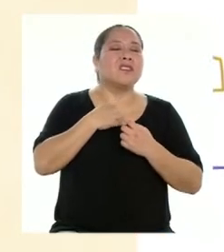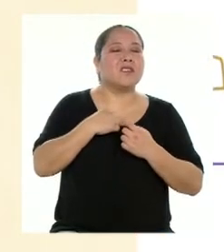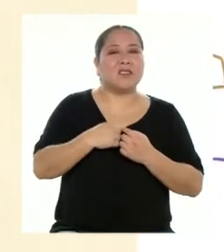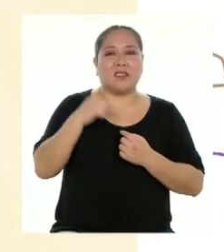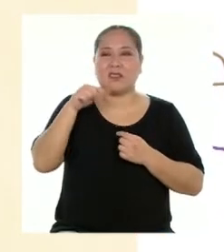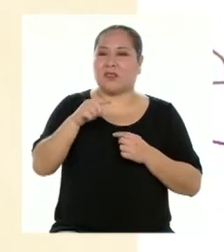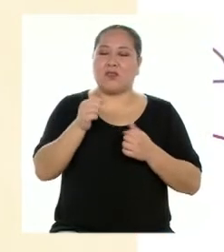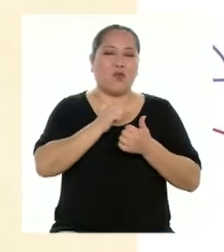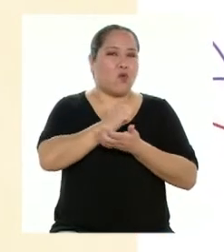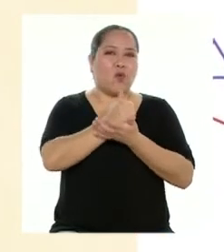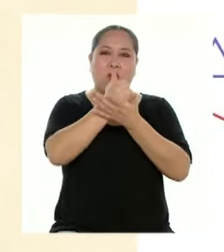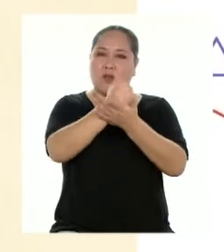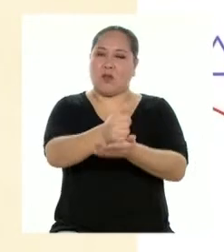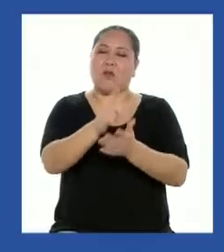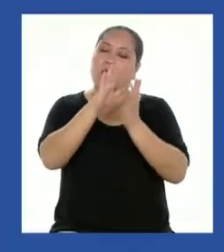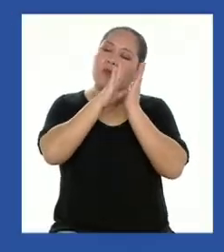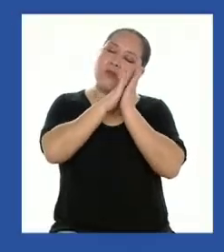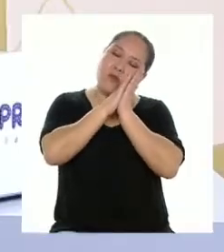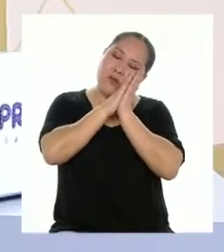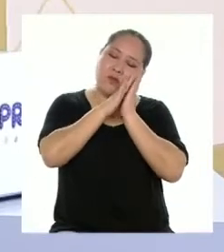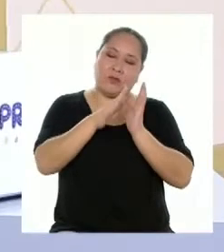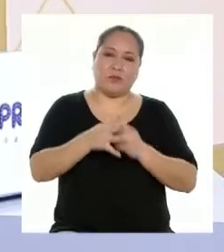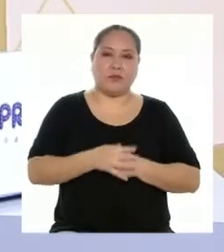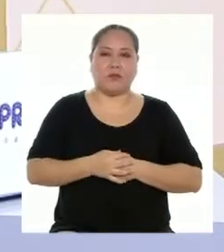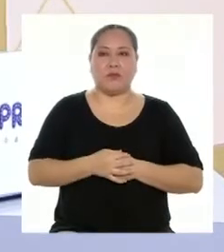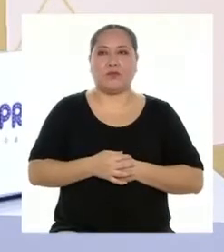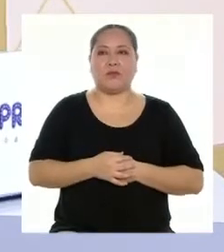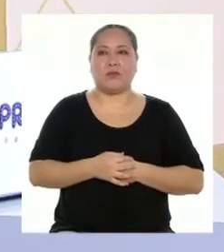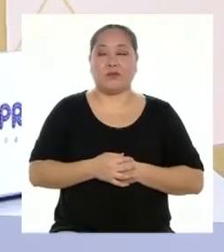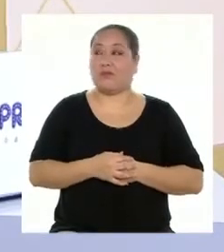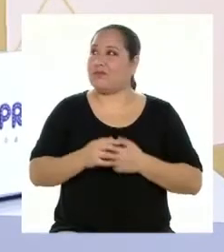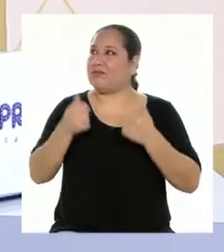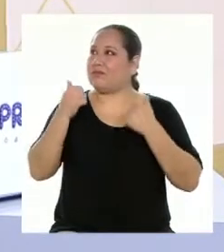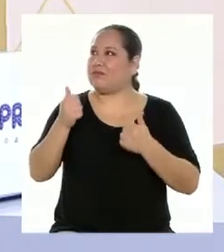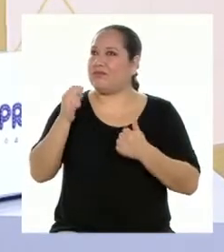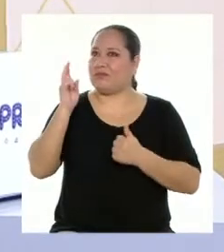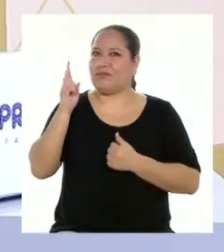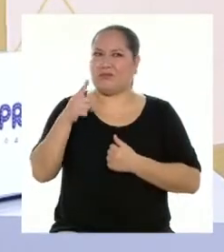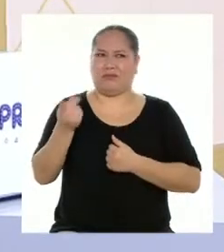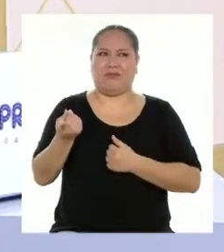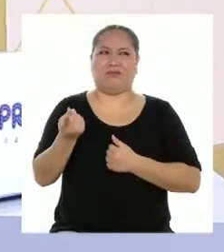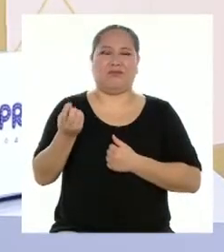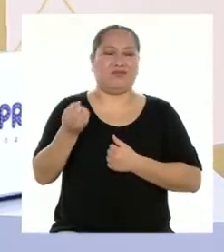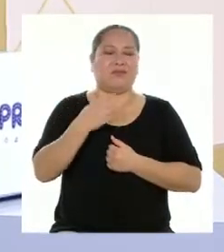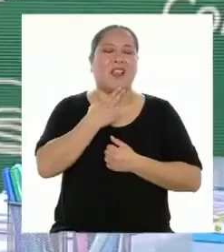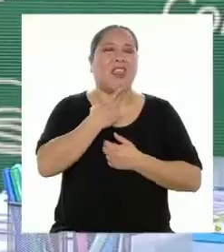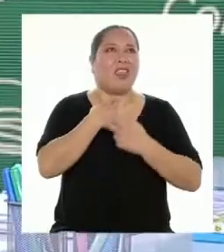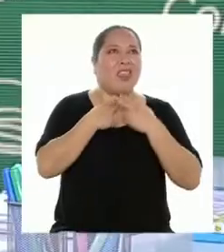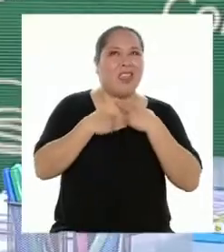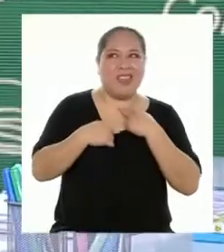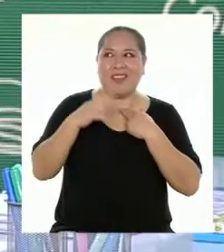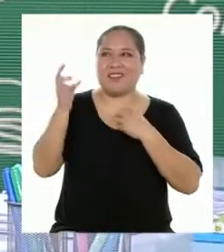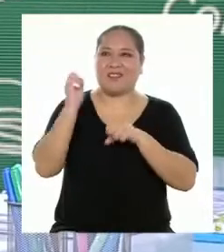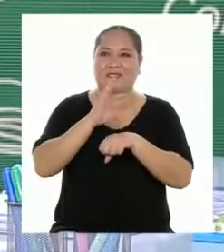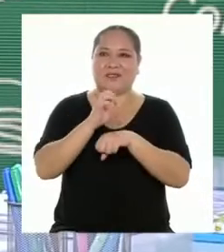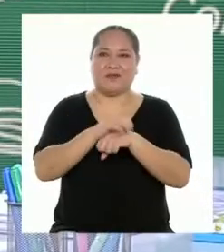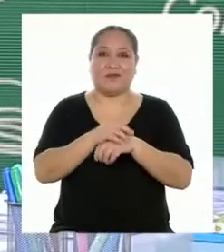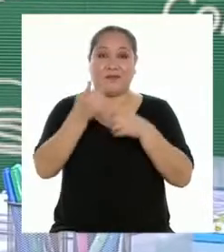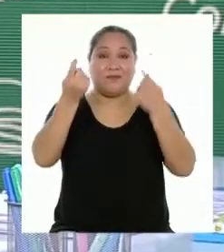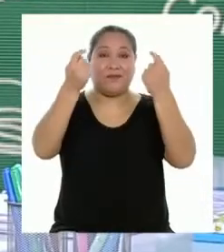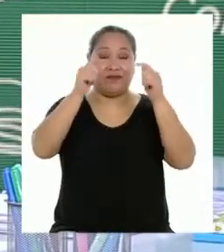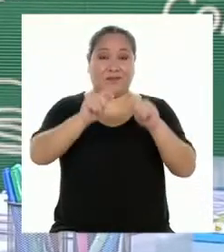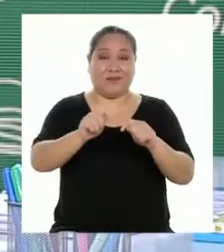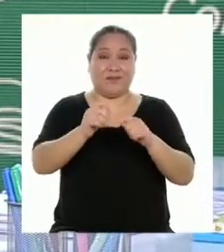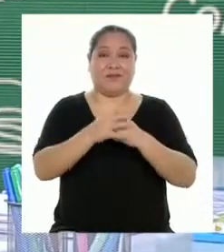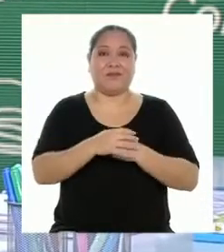negativamente tus patrones de sueño. Bien, profesora, ya me dio sed con sus recomendaciones. Vamos a una pequeña